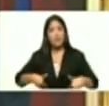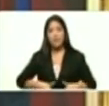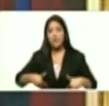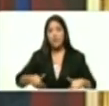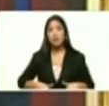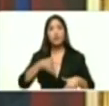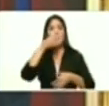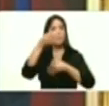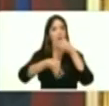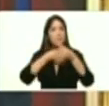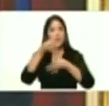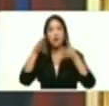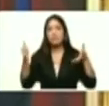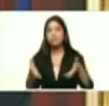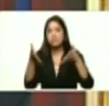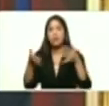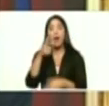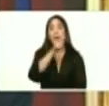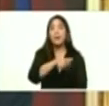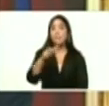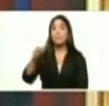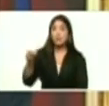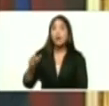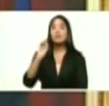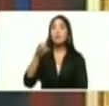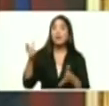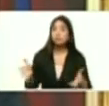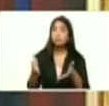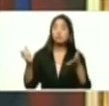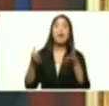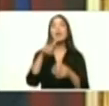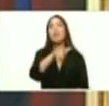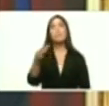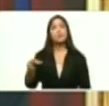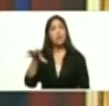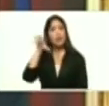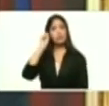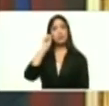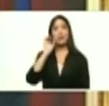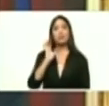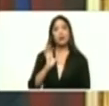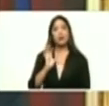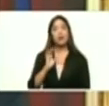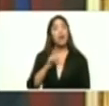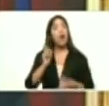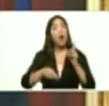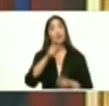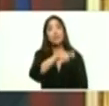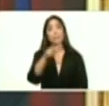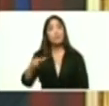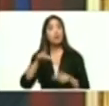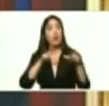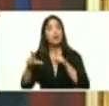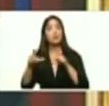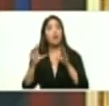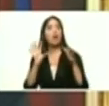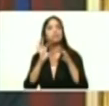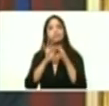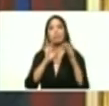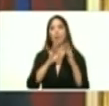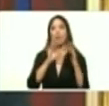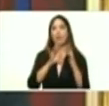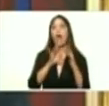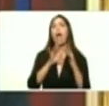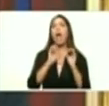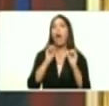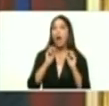la pedagogía, la motivación de la gente y la activación, que la gente lo entiende y se activa. Y mucha gente que ya está activada la articula, ah, las cosas